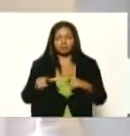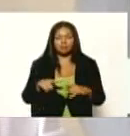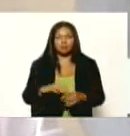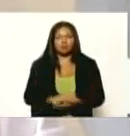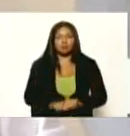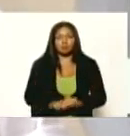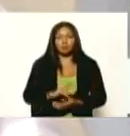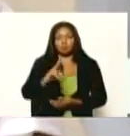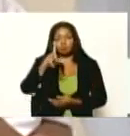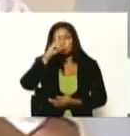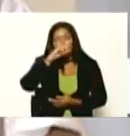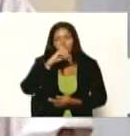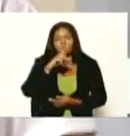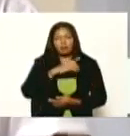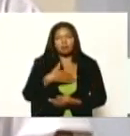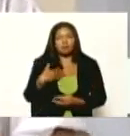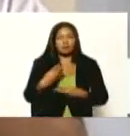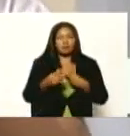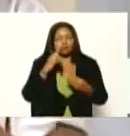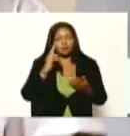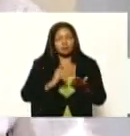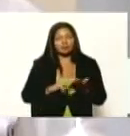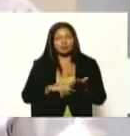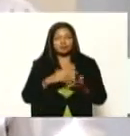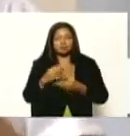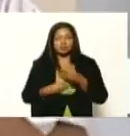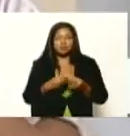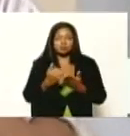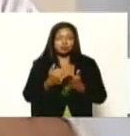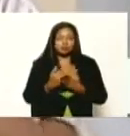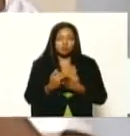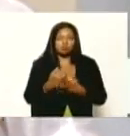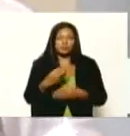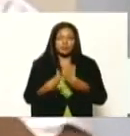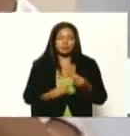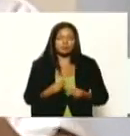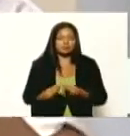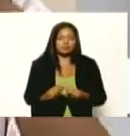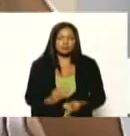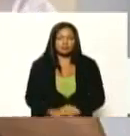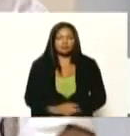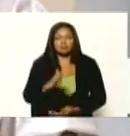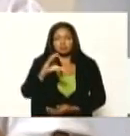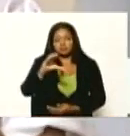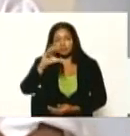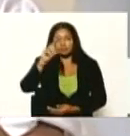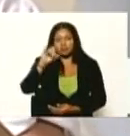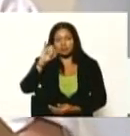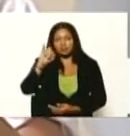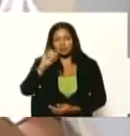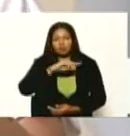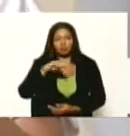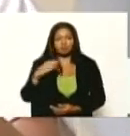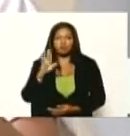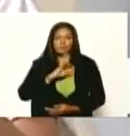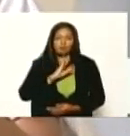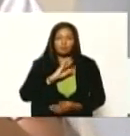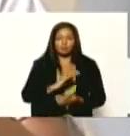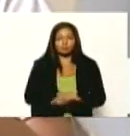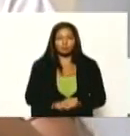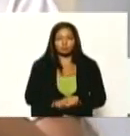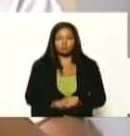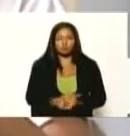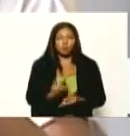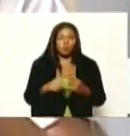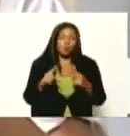como 2 años y queremos que de verdad, señor presidente, usted nos ayude para tener el CDI en nuestra parroquia. Otra